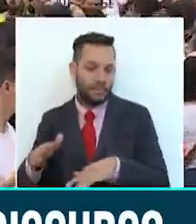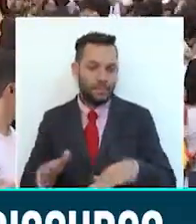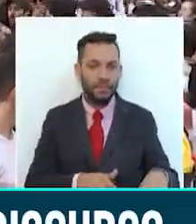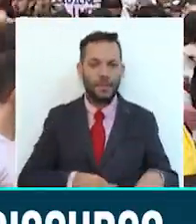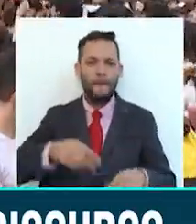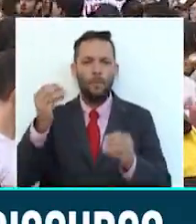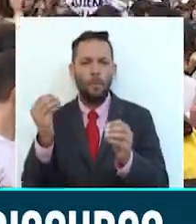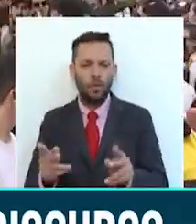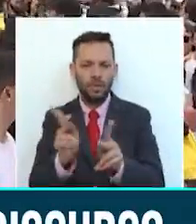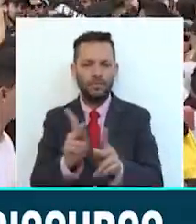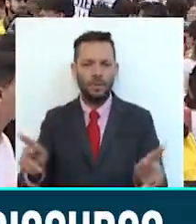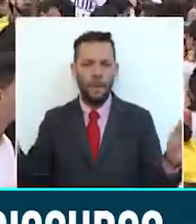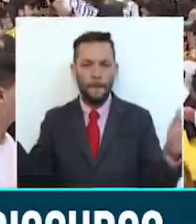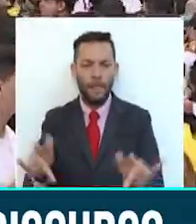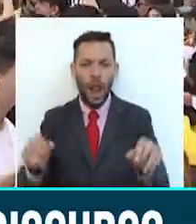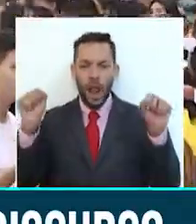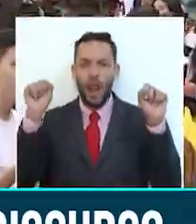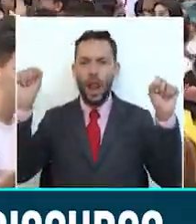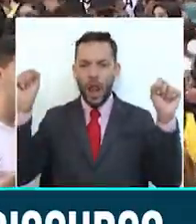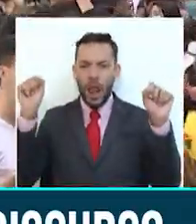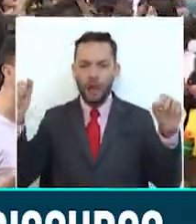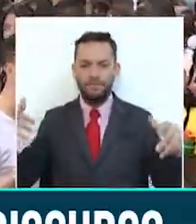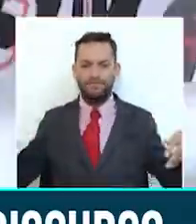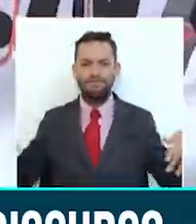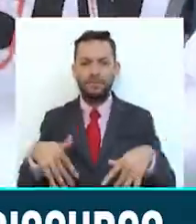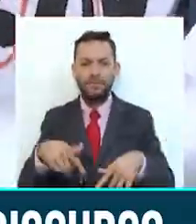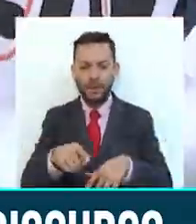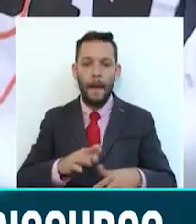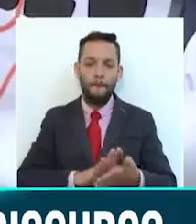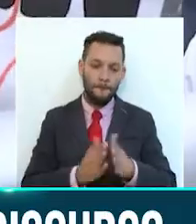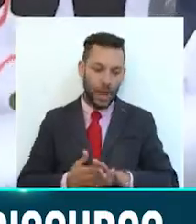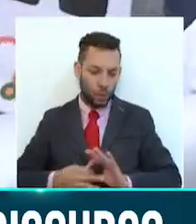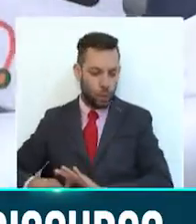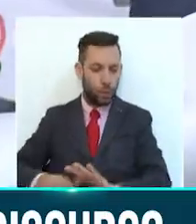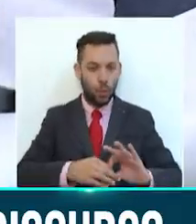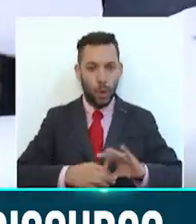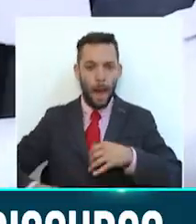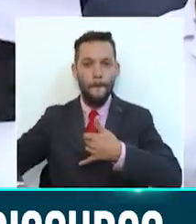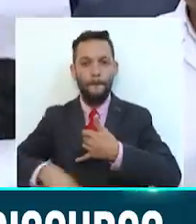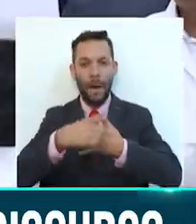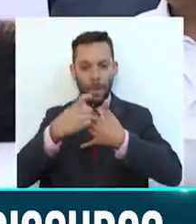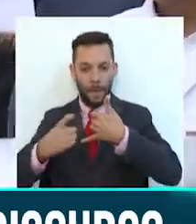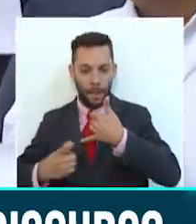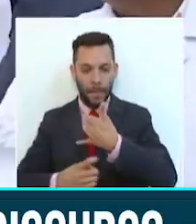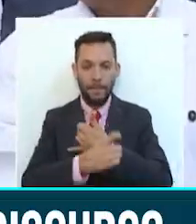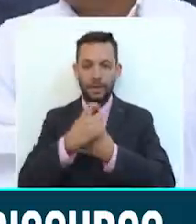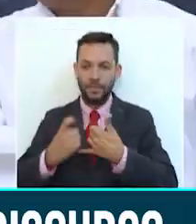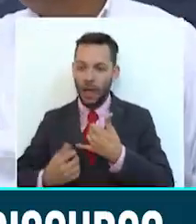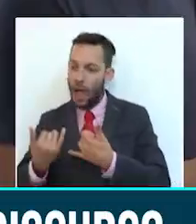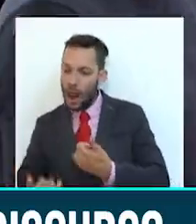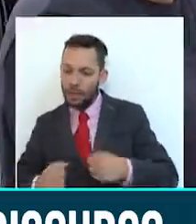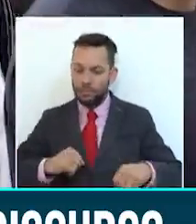de ciudadanos a participar en manifestaciones multitudinarias y mayormente pacíficas por todo el país. Una verdadera novedad en un país